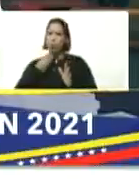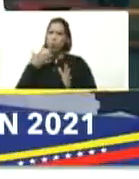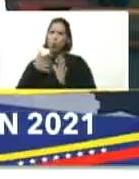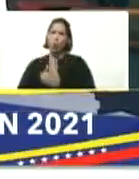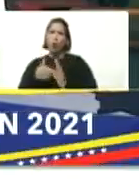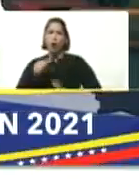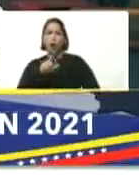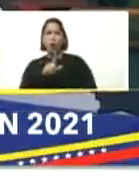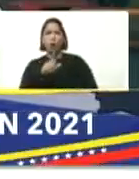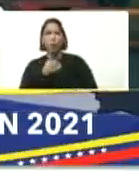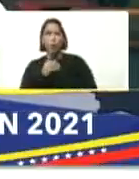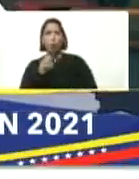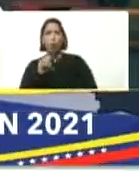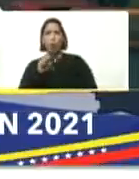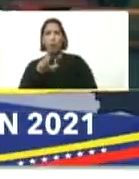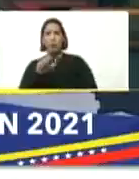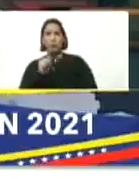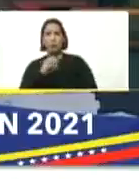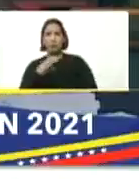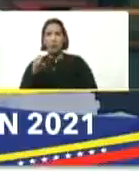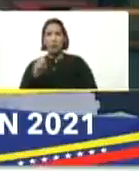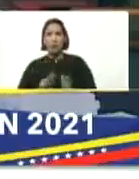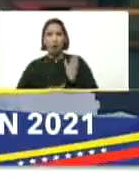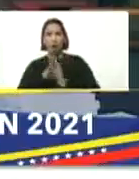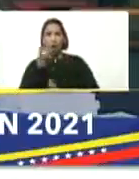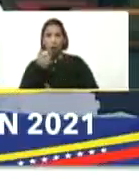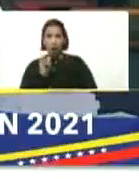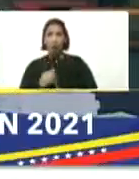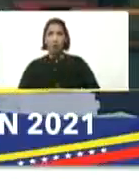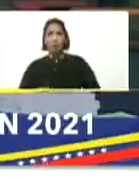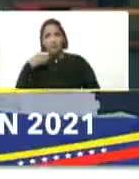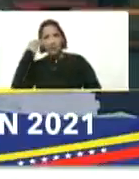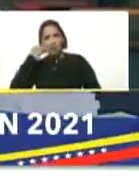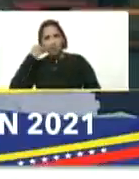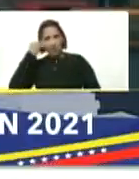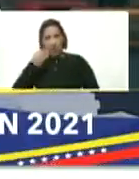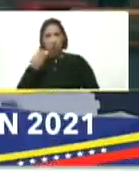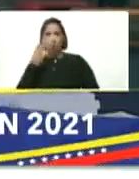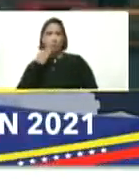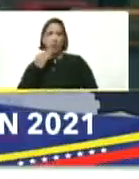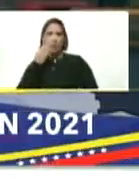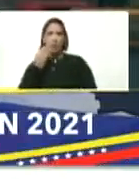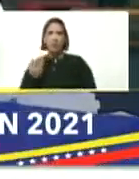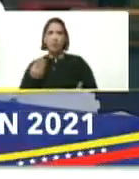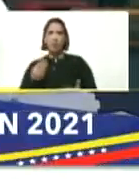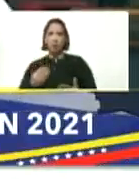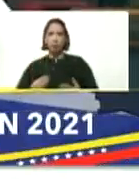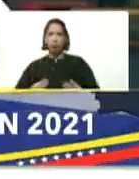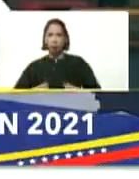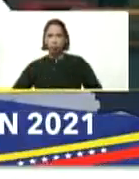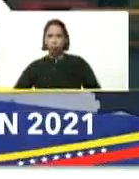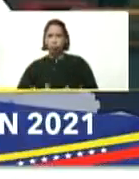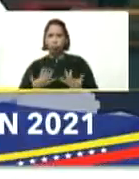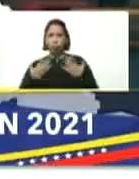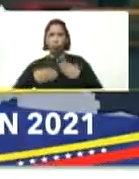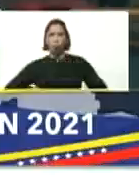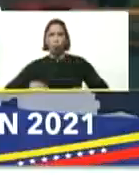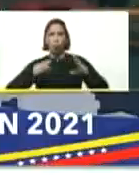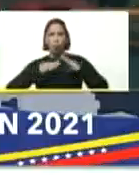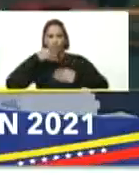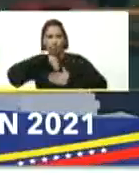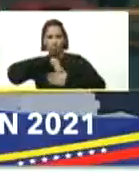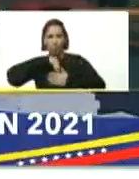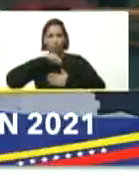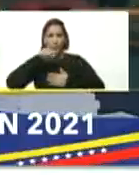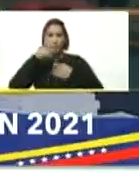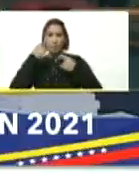Es creciente, porque está creciente en su pensamiento, en sus experiencias, en sus hormonas. Y de esa